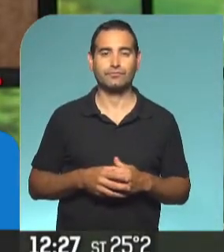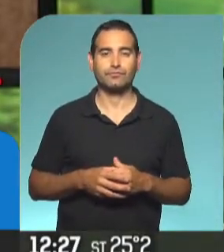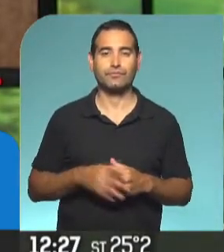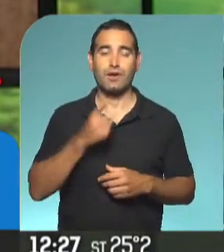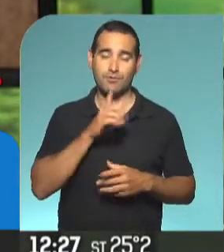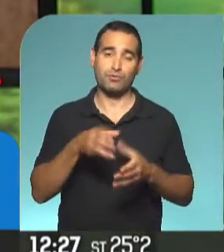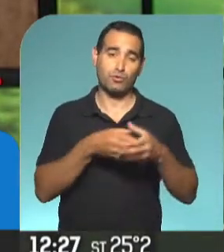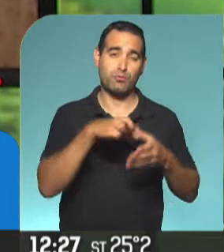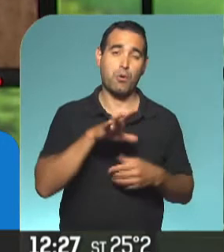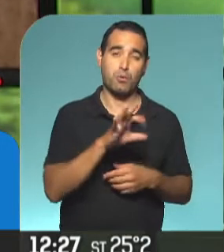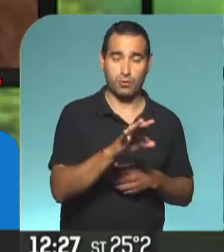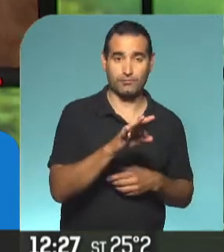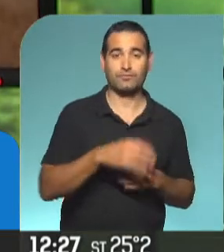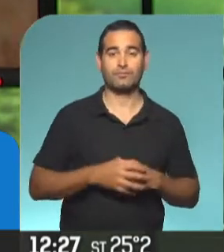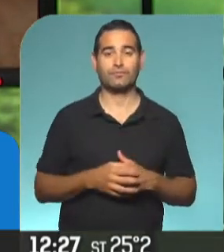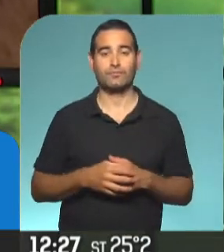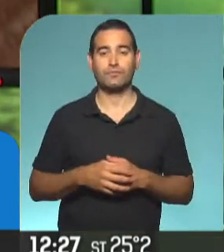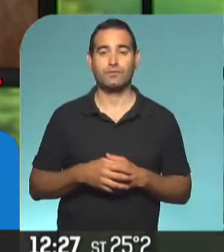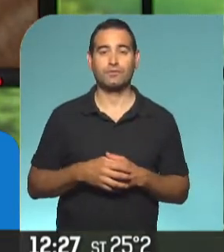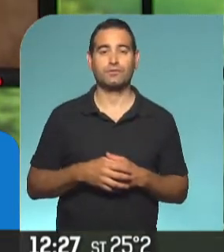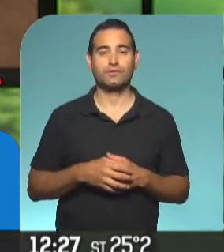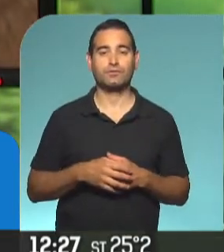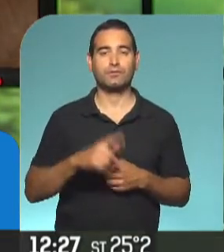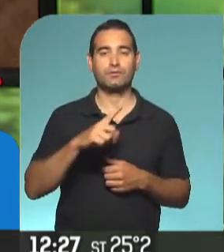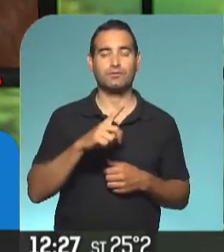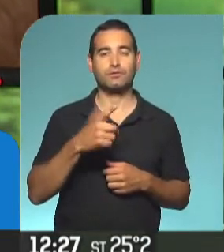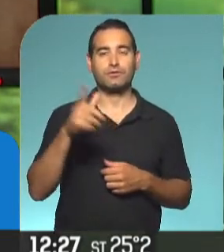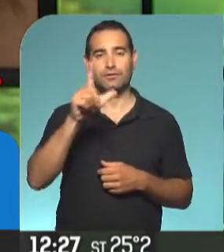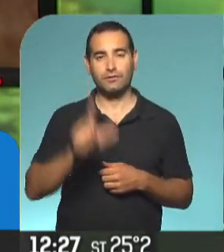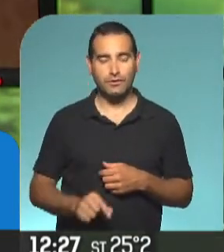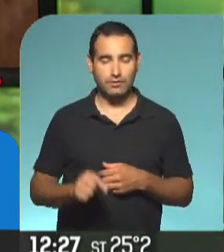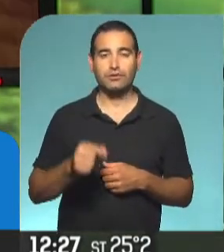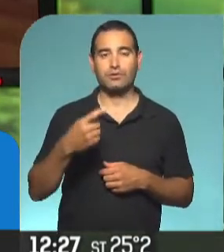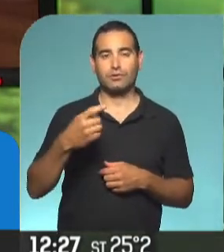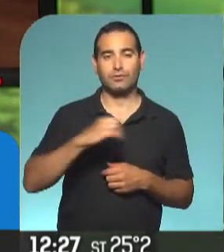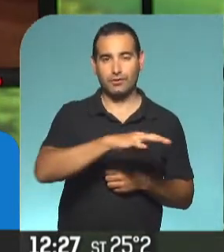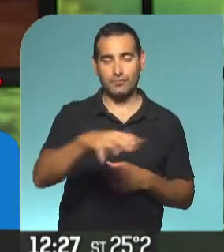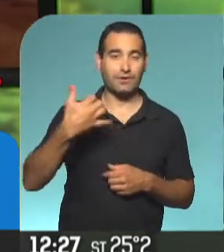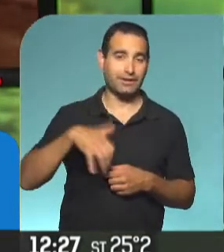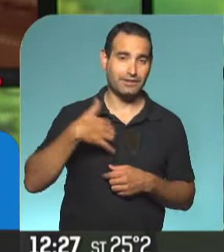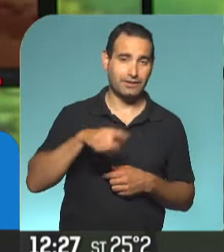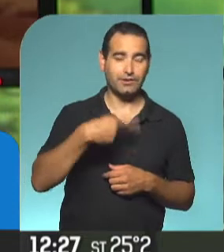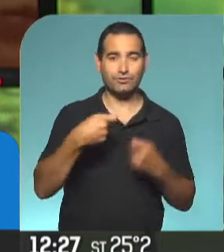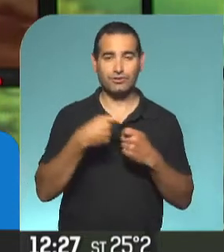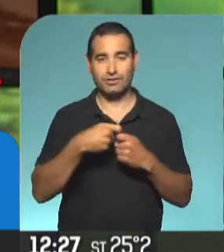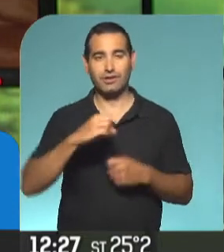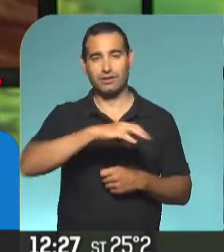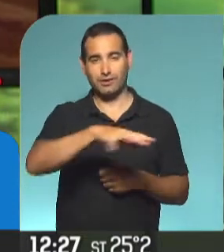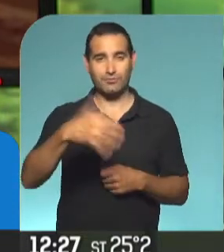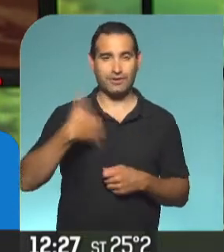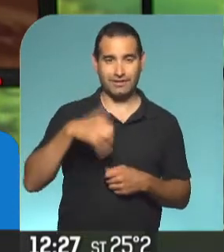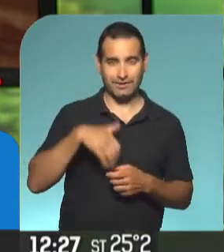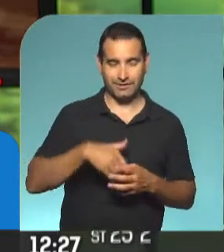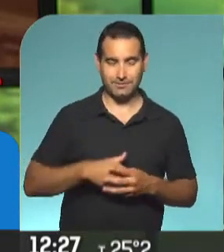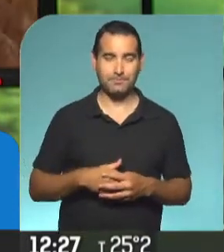son los más duro no estamos hablando de confederaciones rurales argentinas como jorge chémes al frente y sociedad rural argentina con pelegrina